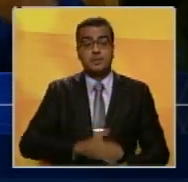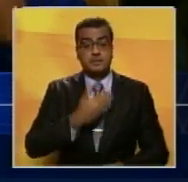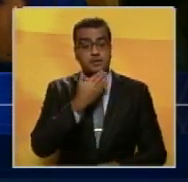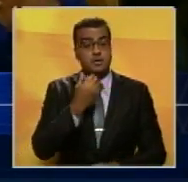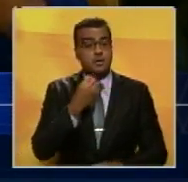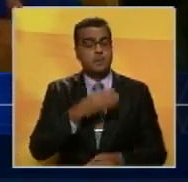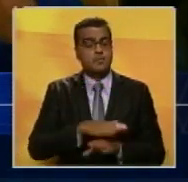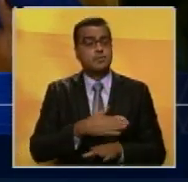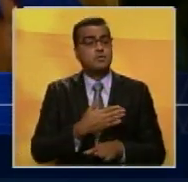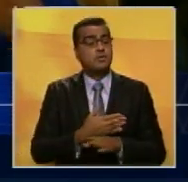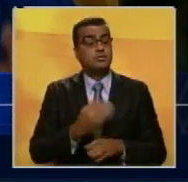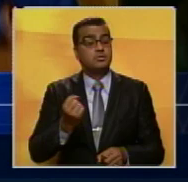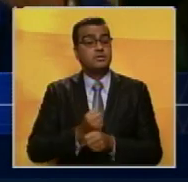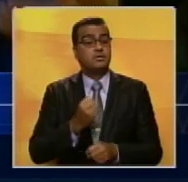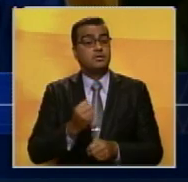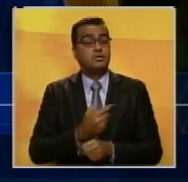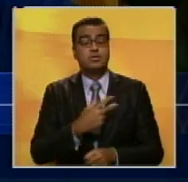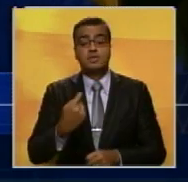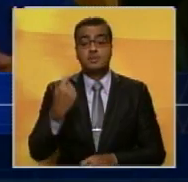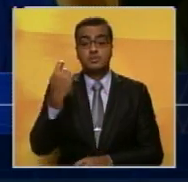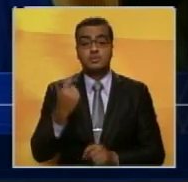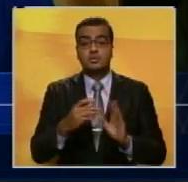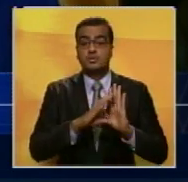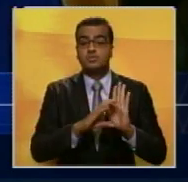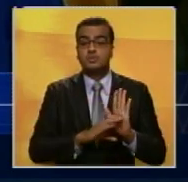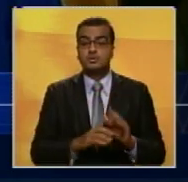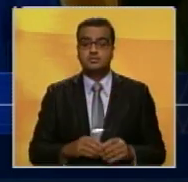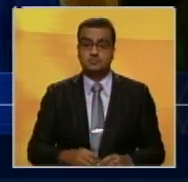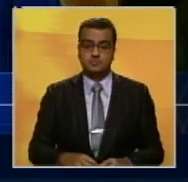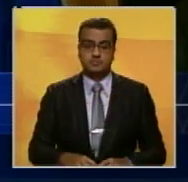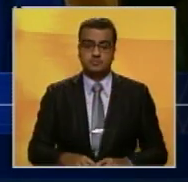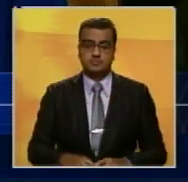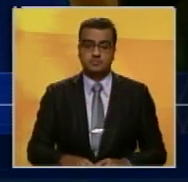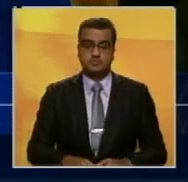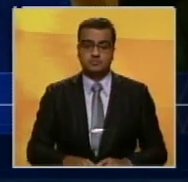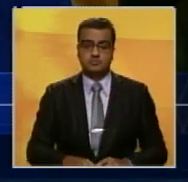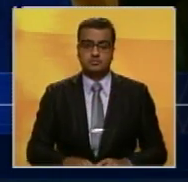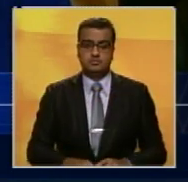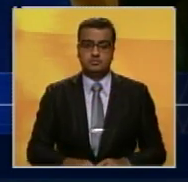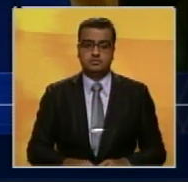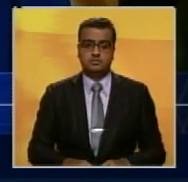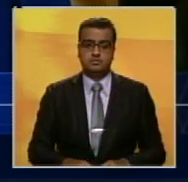¿por qué la clase obrera no puede tener diputados constituyentes?